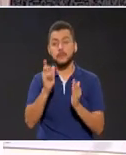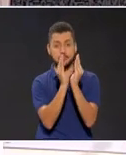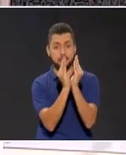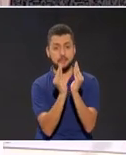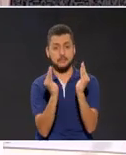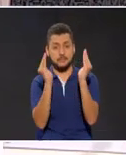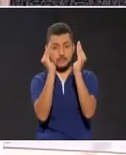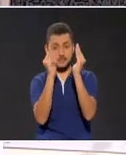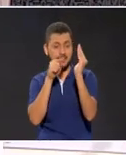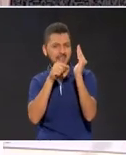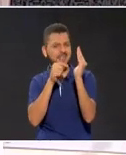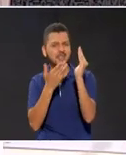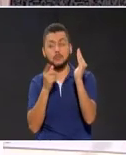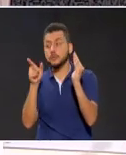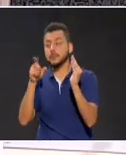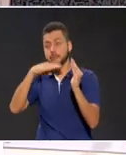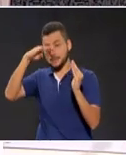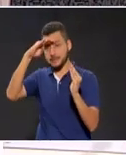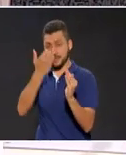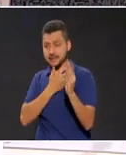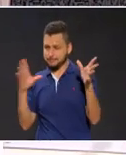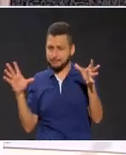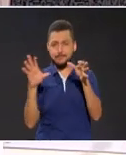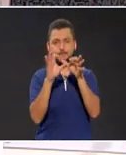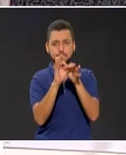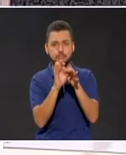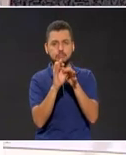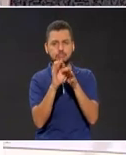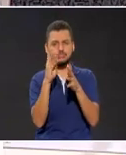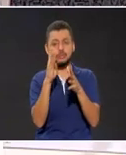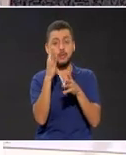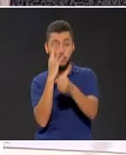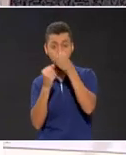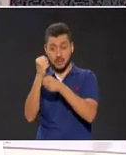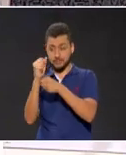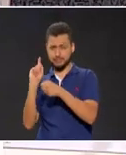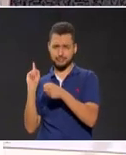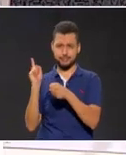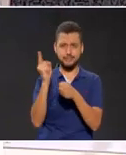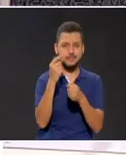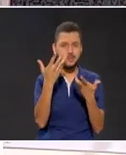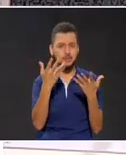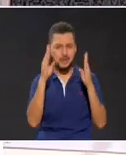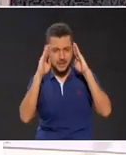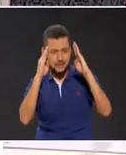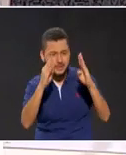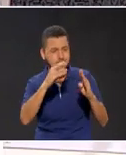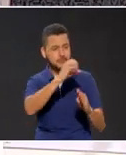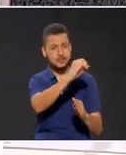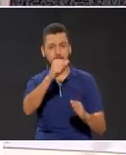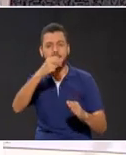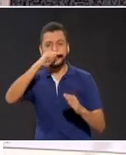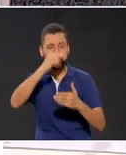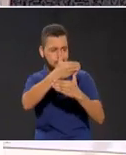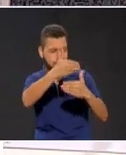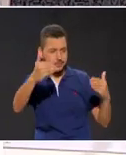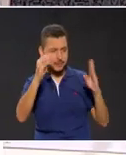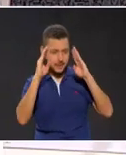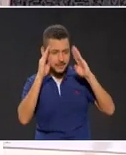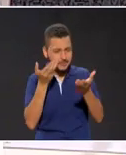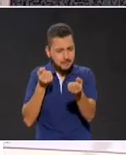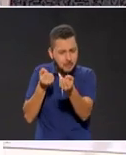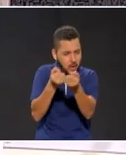municipio ha venido haciendo un trabajo en los últimos años, donde prácticamente ha erradicado todos los temas de mendicidad infantil. La intervención